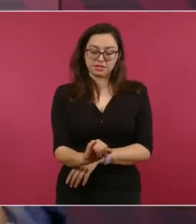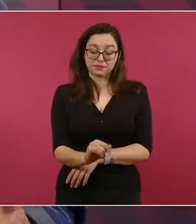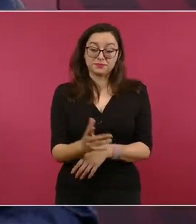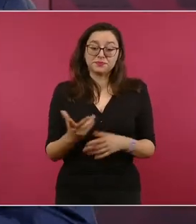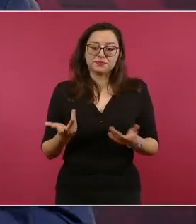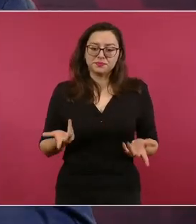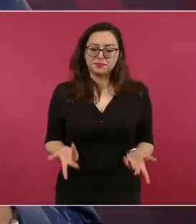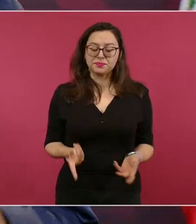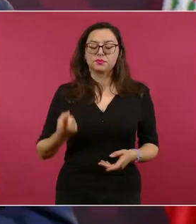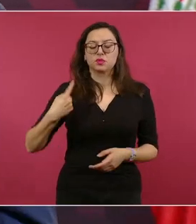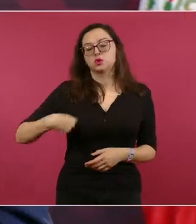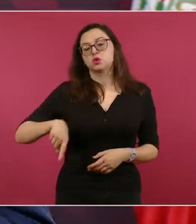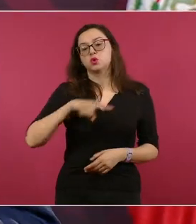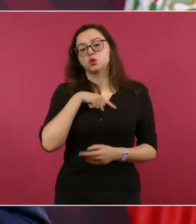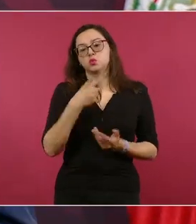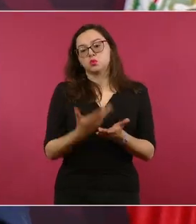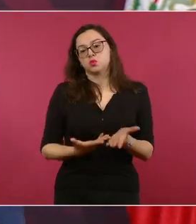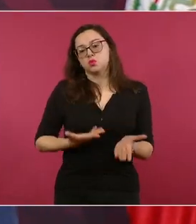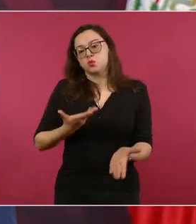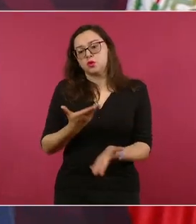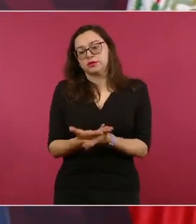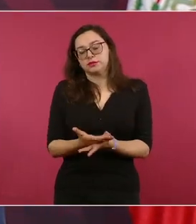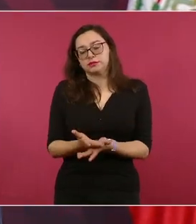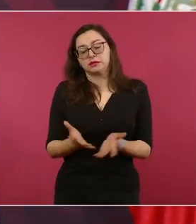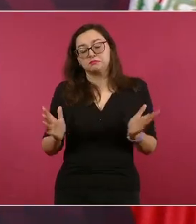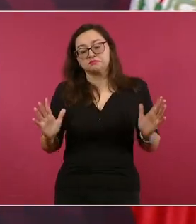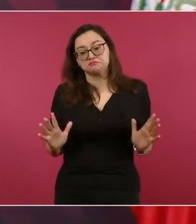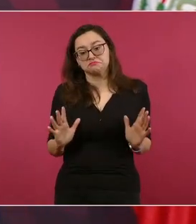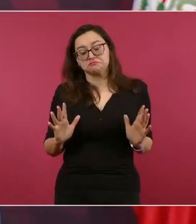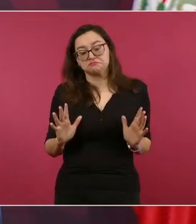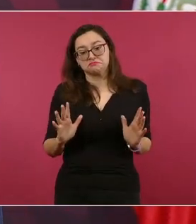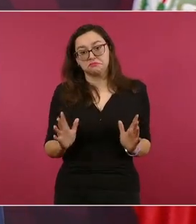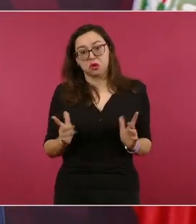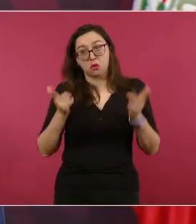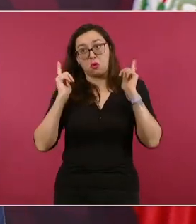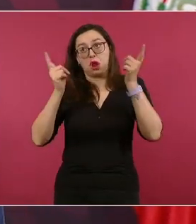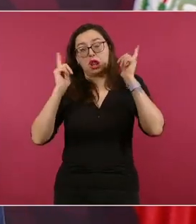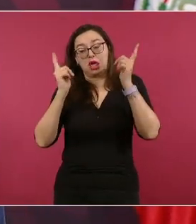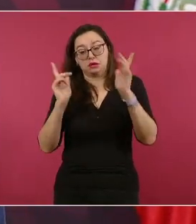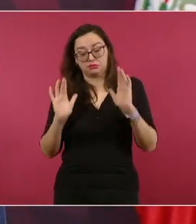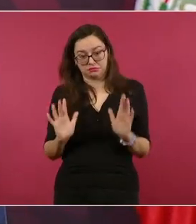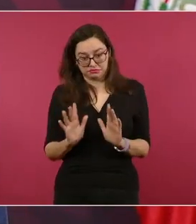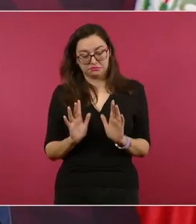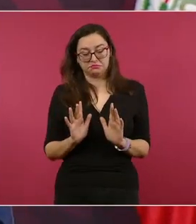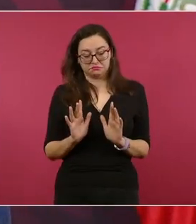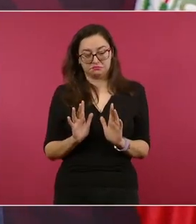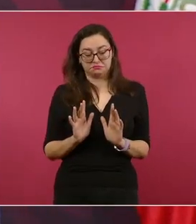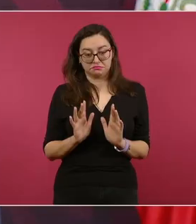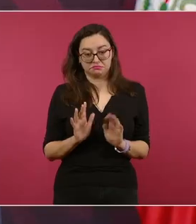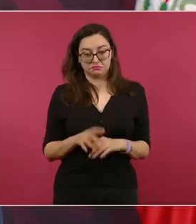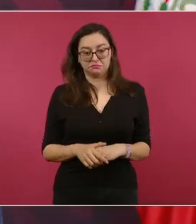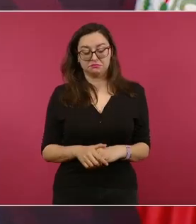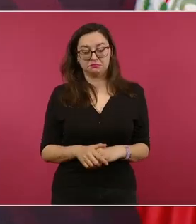porque sería como una tesis, como una doctrina.